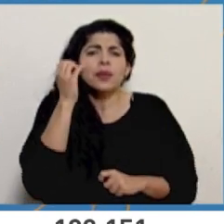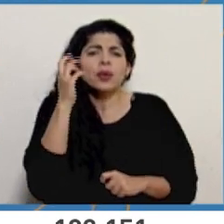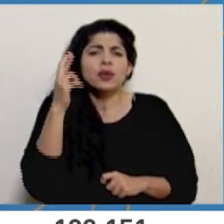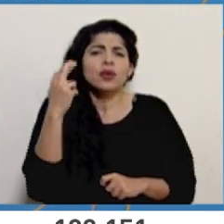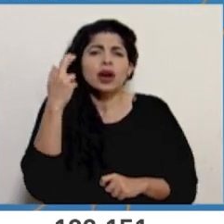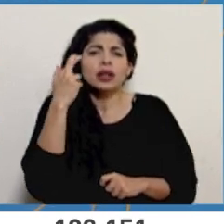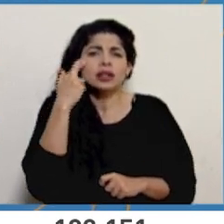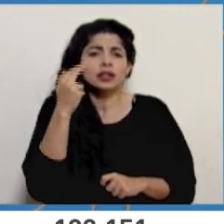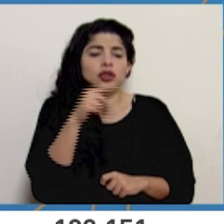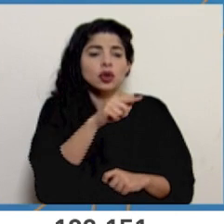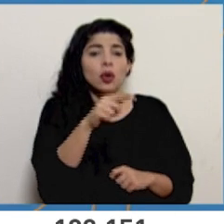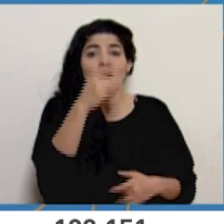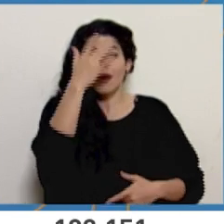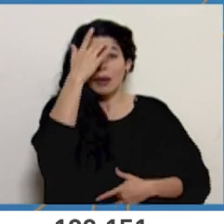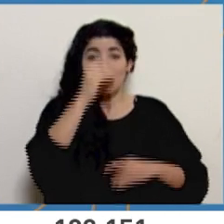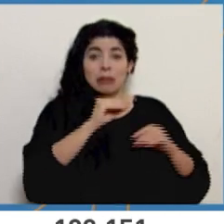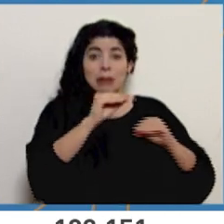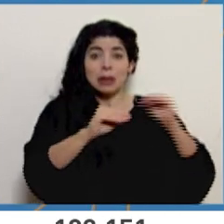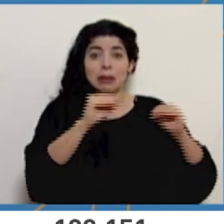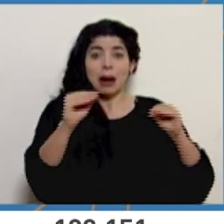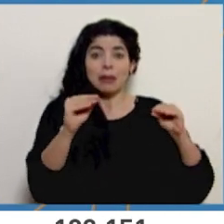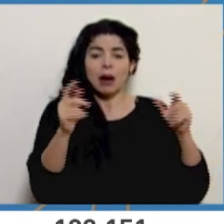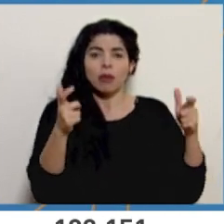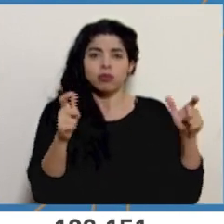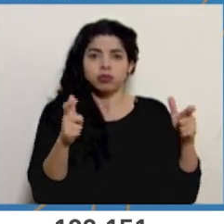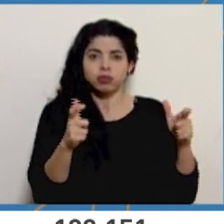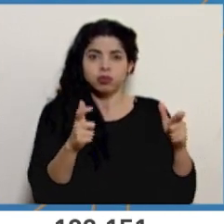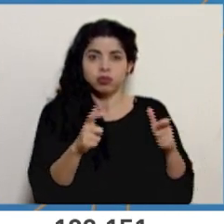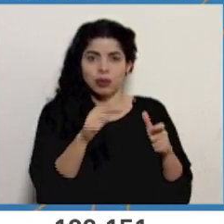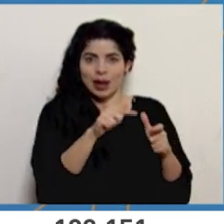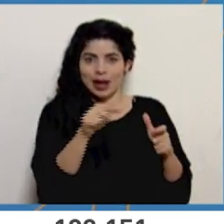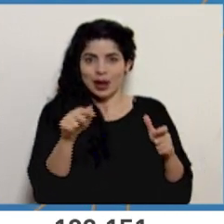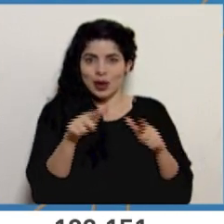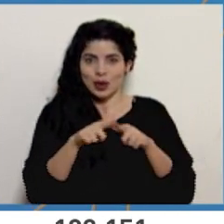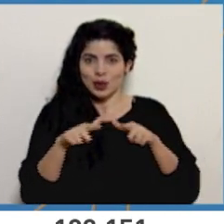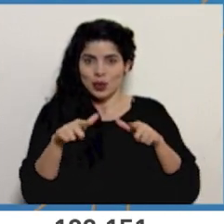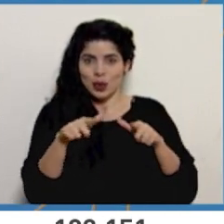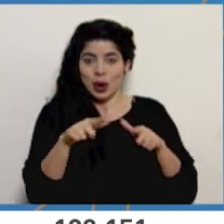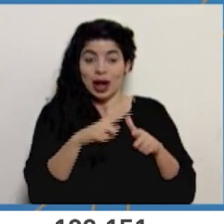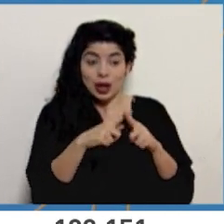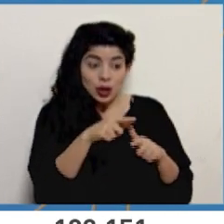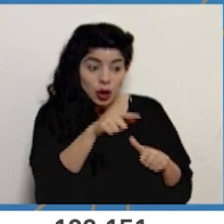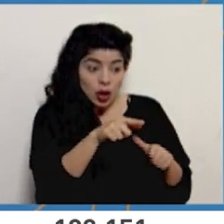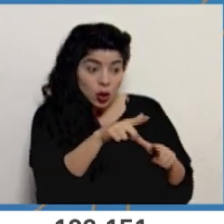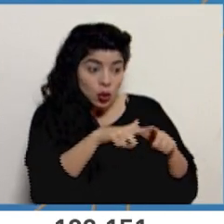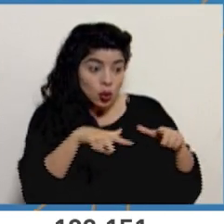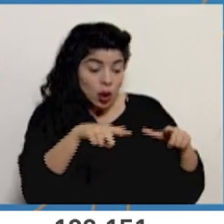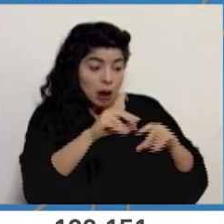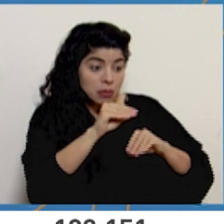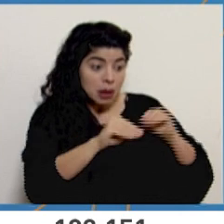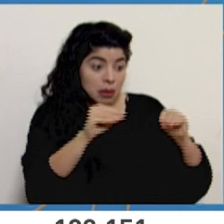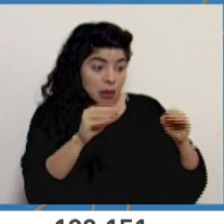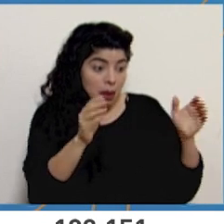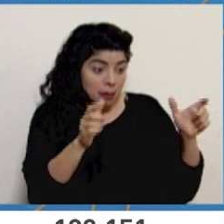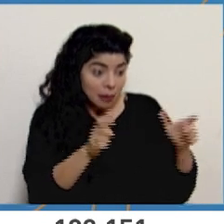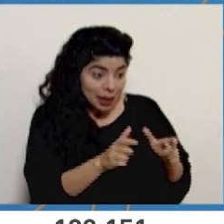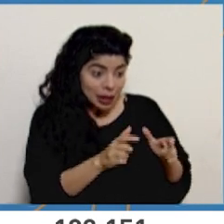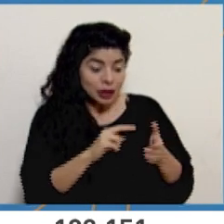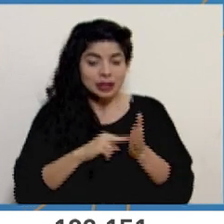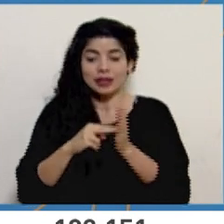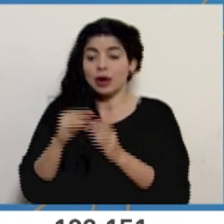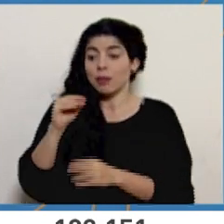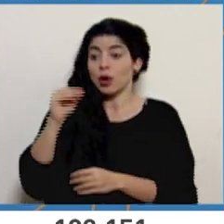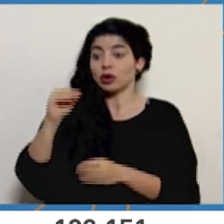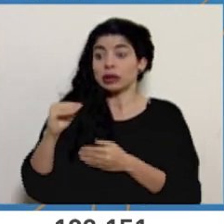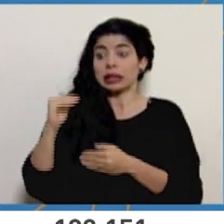una tendencia a la baja en los casos que permite esta oscilación del índice de riesgo cantonal. No